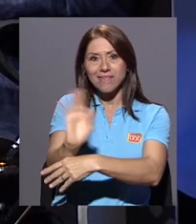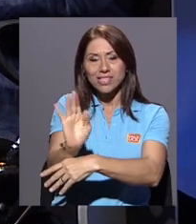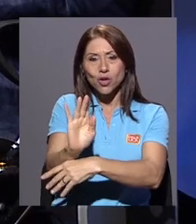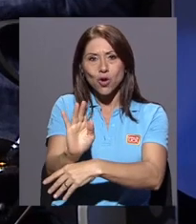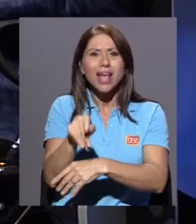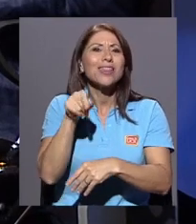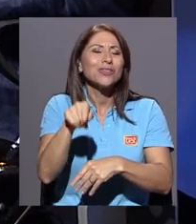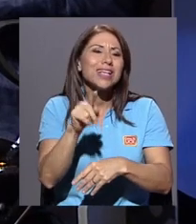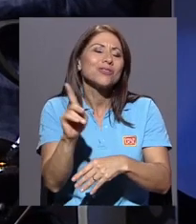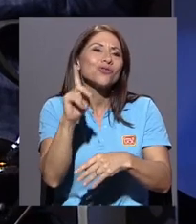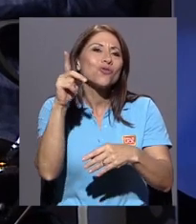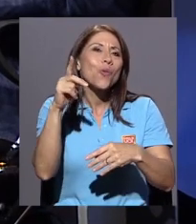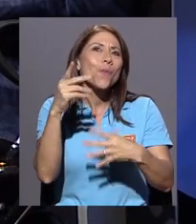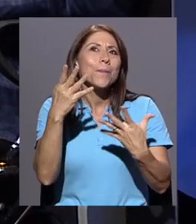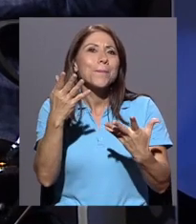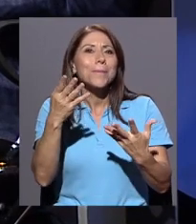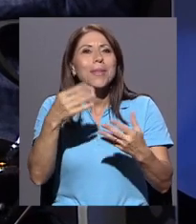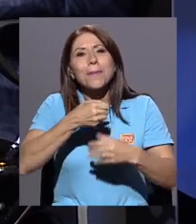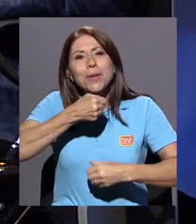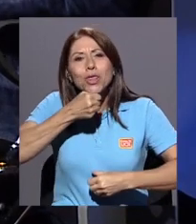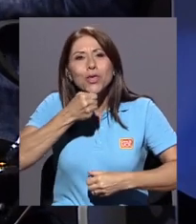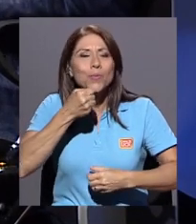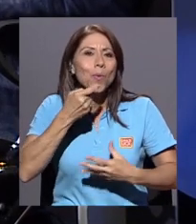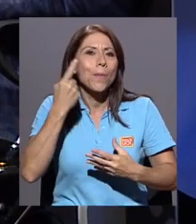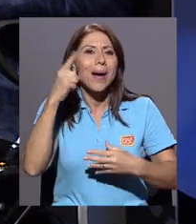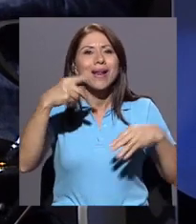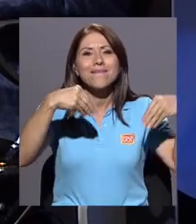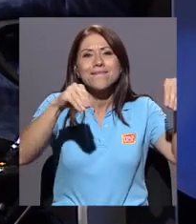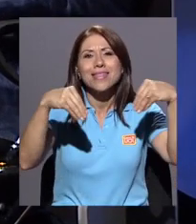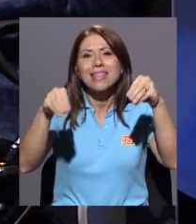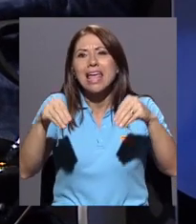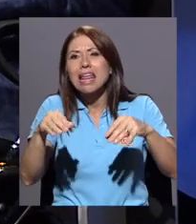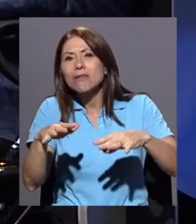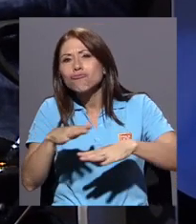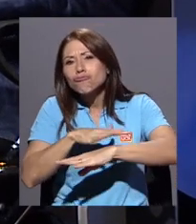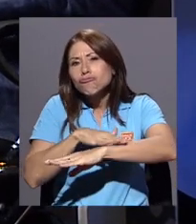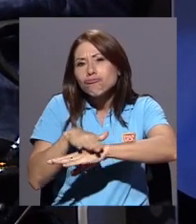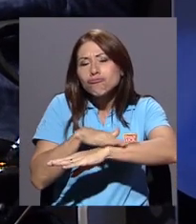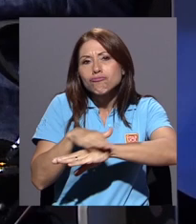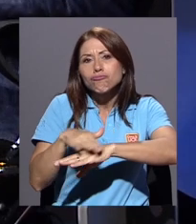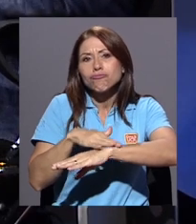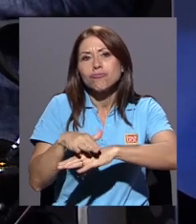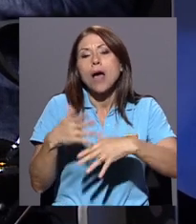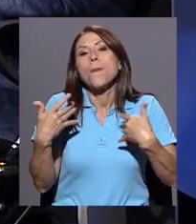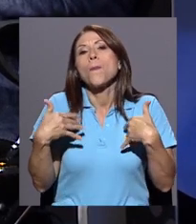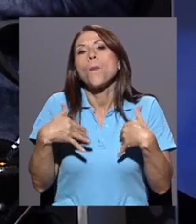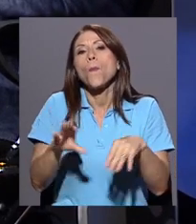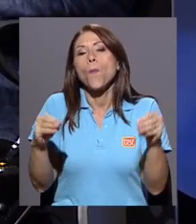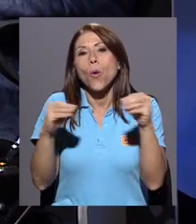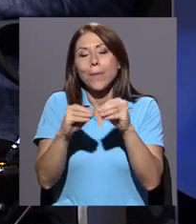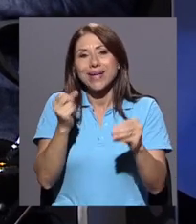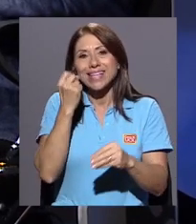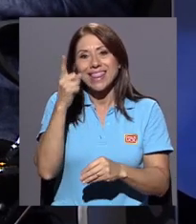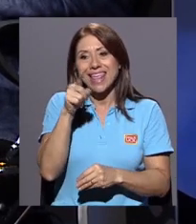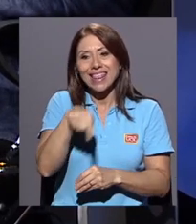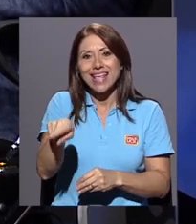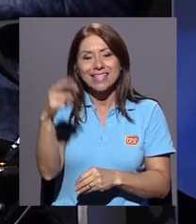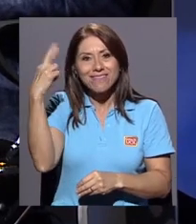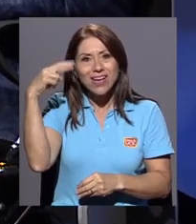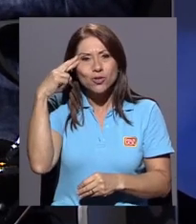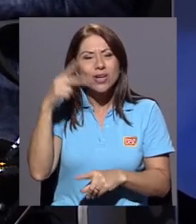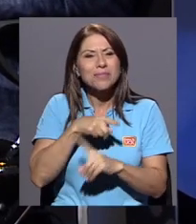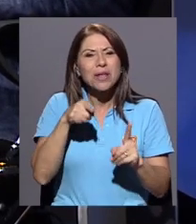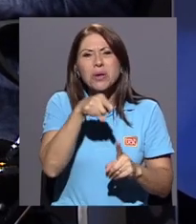digamos, para vender, un periodismo fácil, un periodismo liviano. Y por más que uno entienda esas razones, el tema es